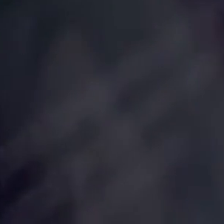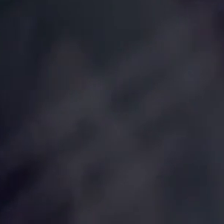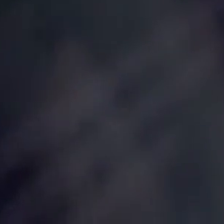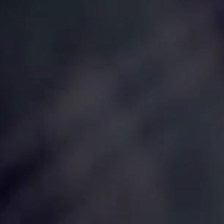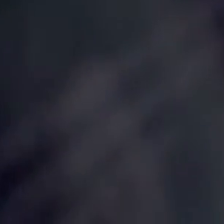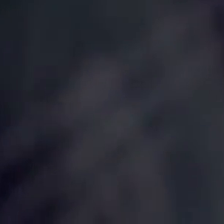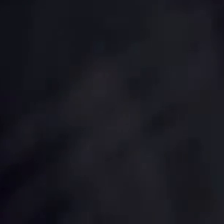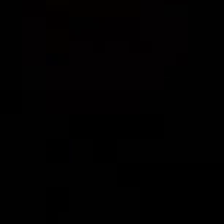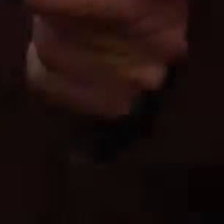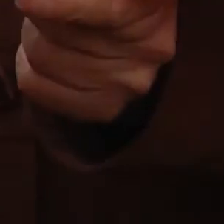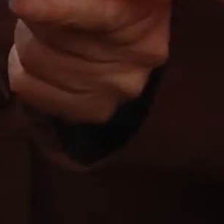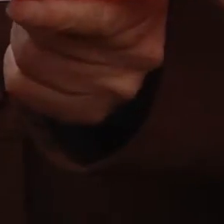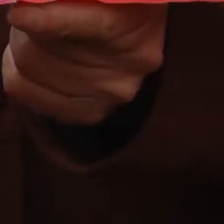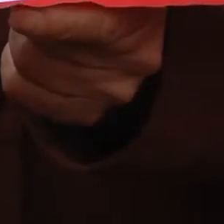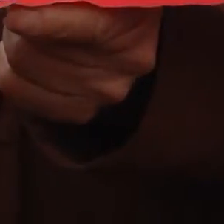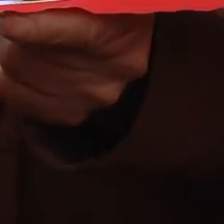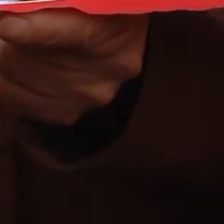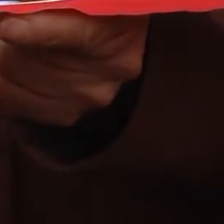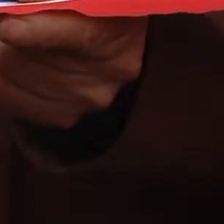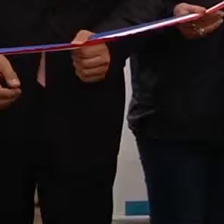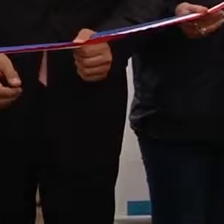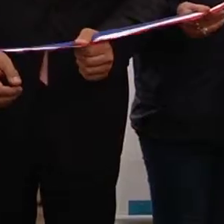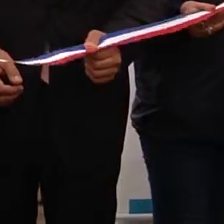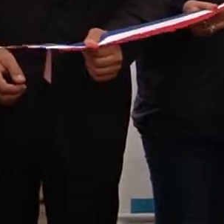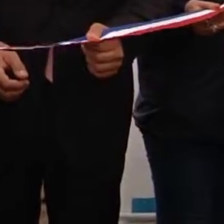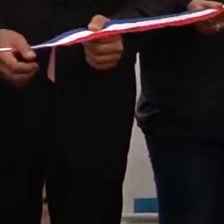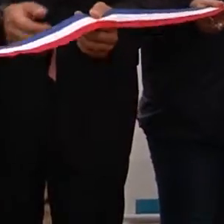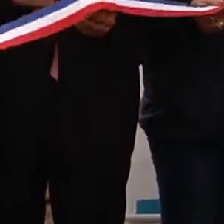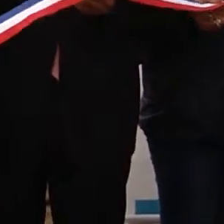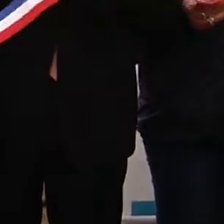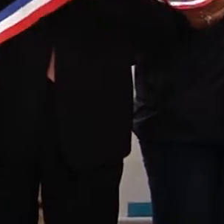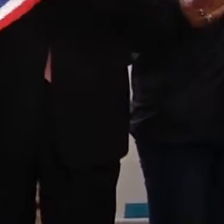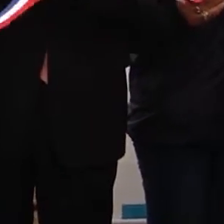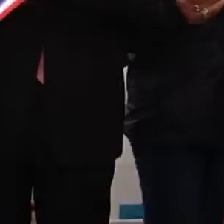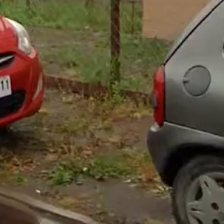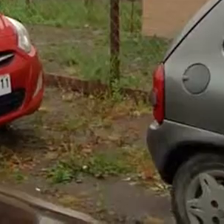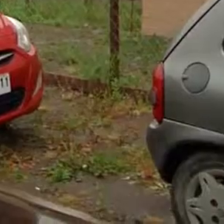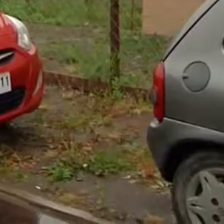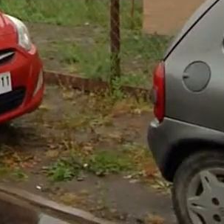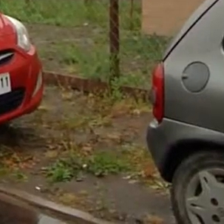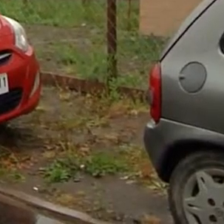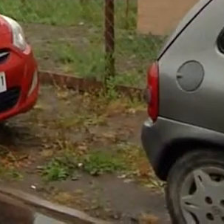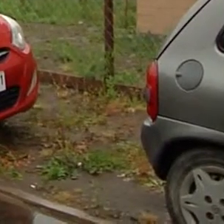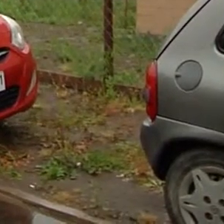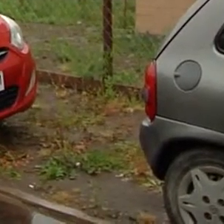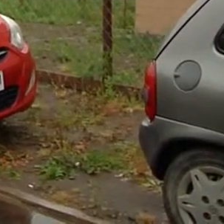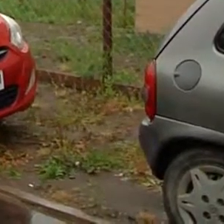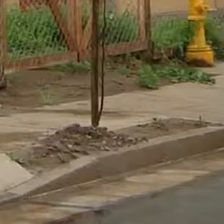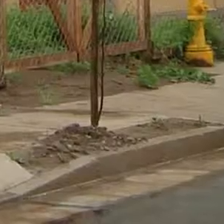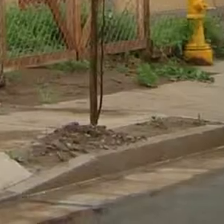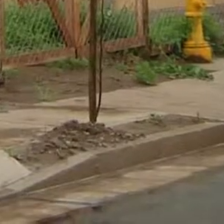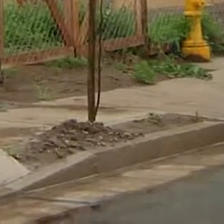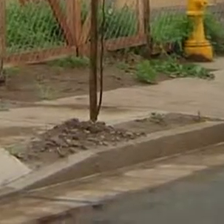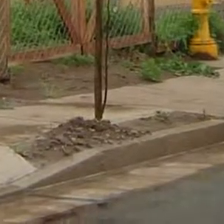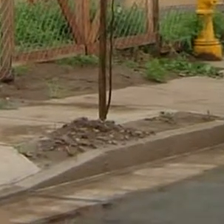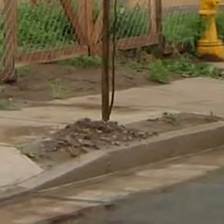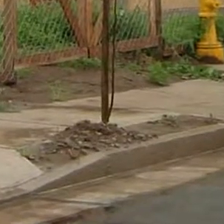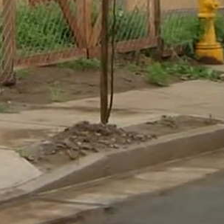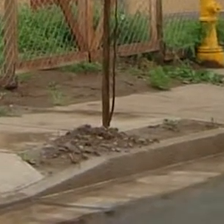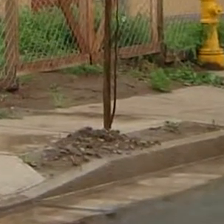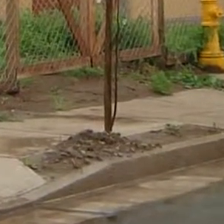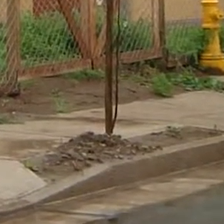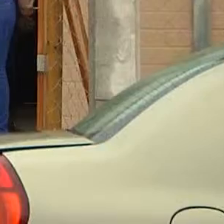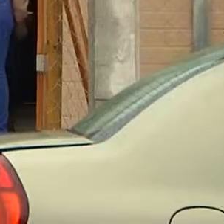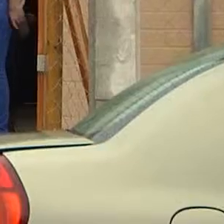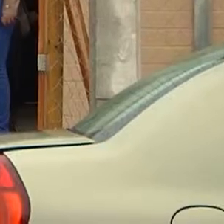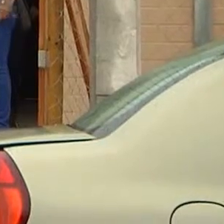ocurrido en vivienda. En relación a esa promesa, solo hay un 40% de avance porque la iniciativa se encuentra en su primer trámite constitucional